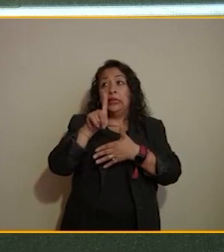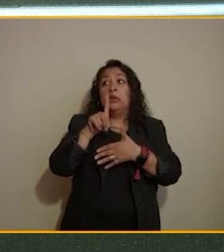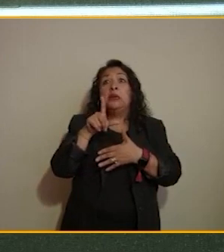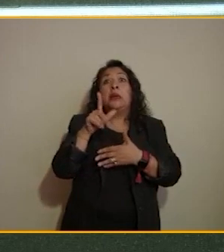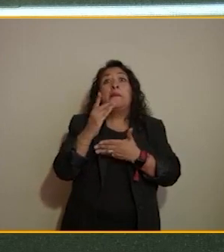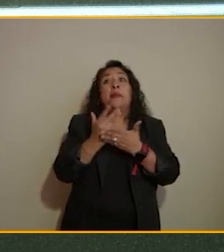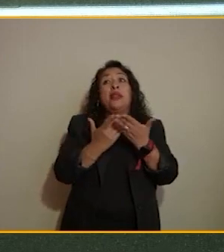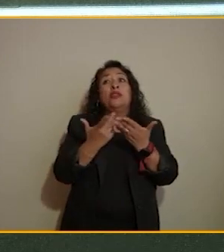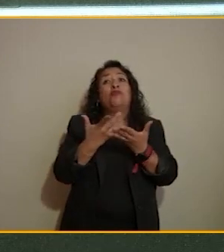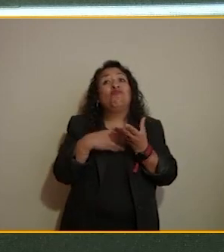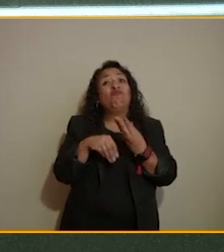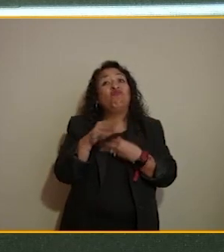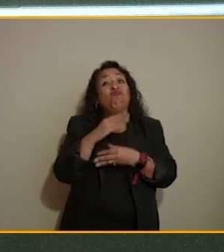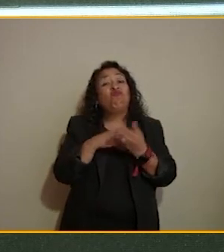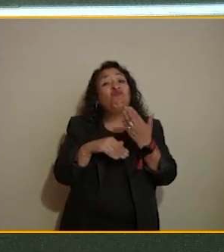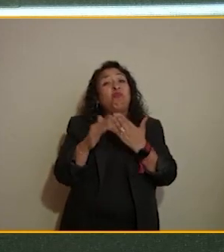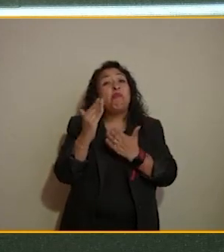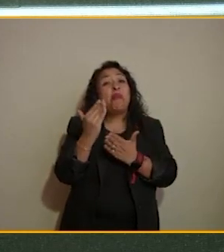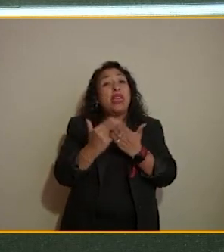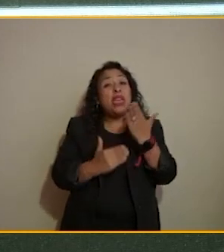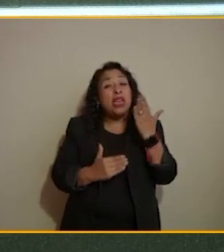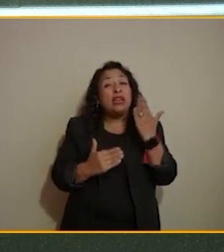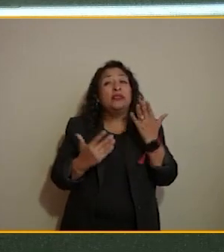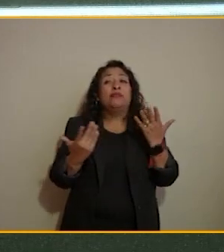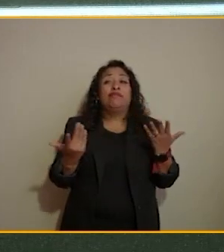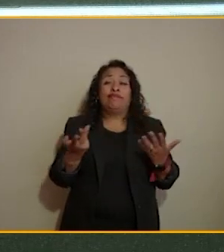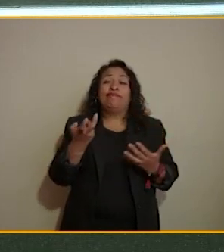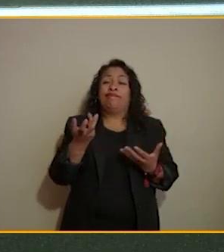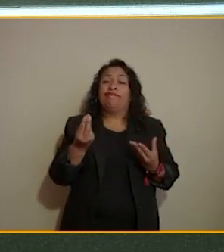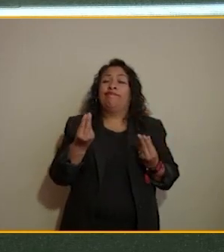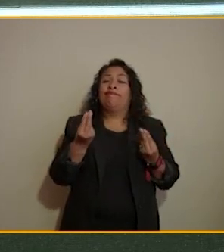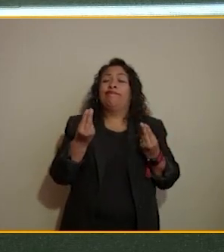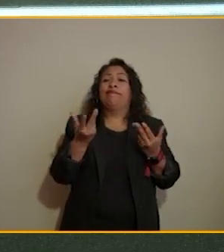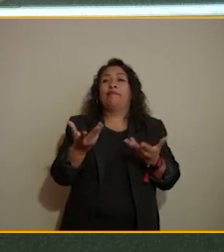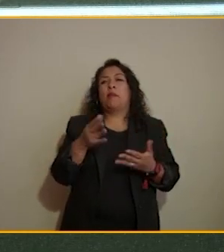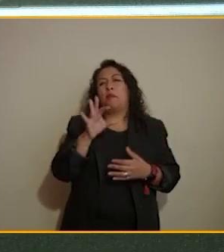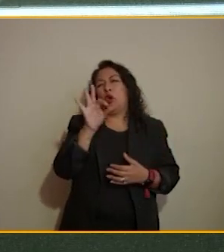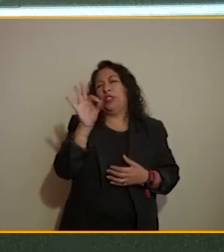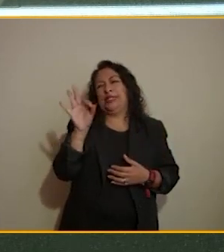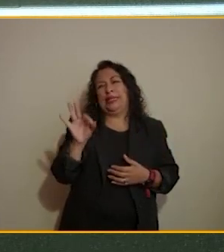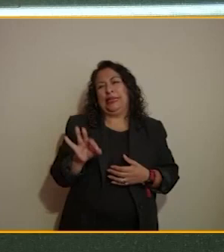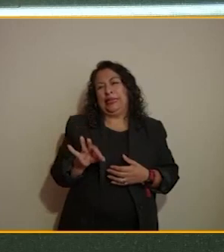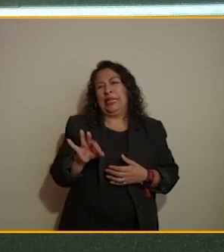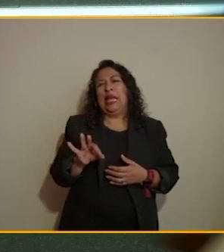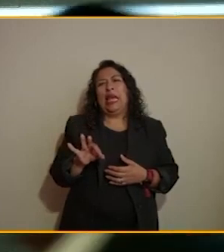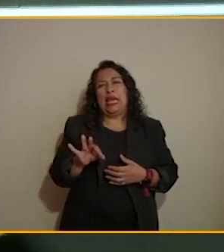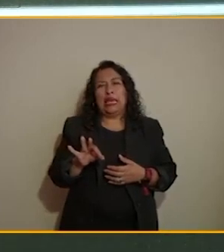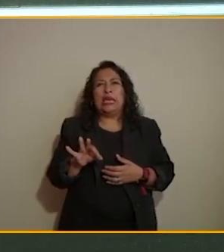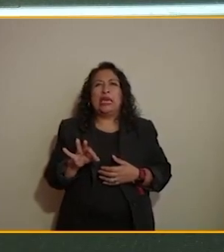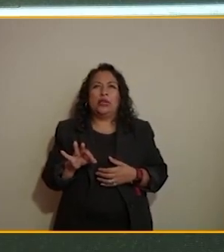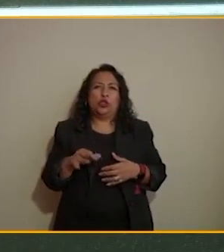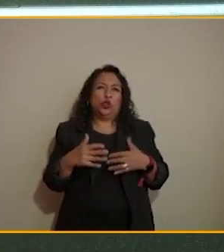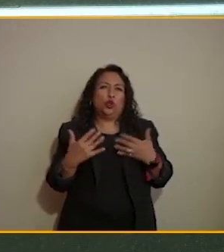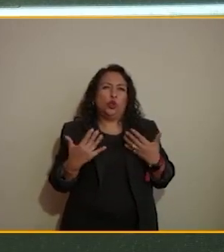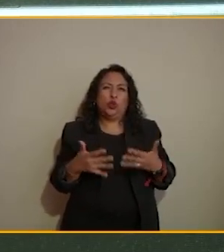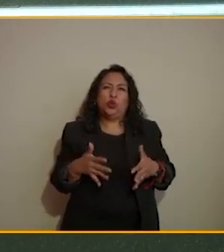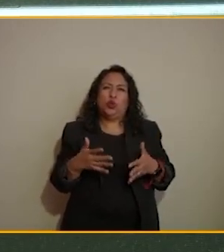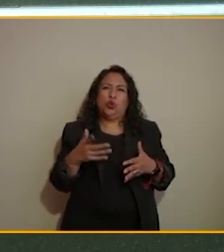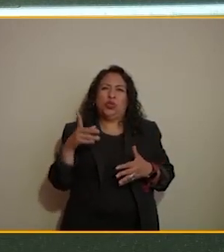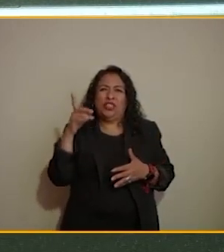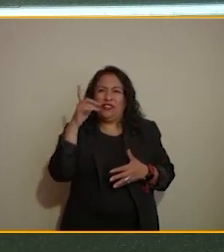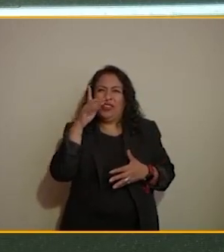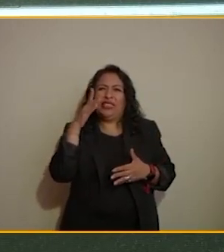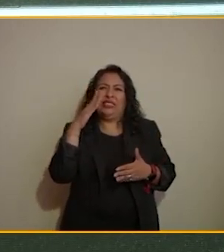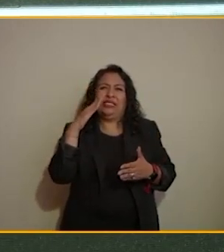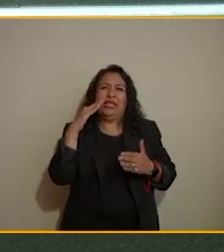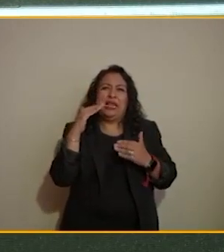menos productividad tienen. Y por eso contribuyen en un porcentaje tan apachurrado, tan